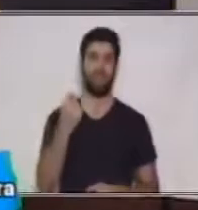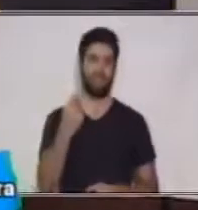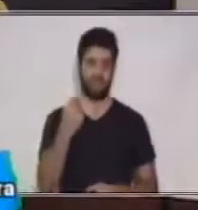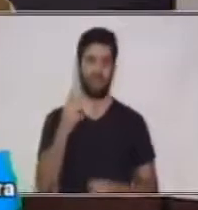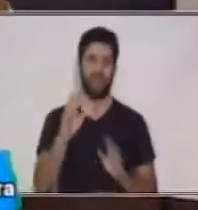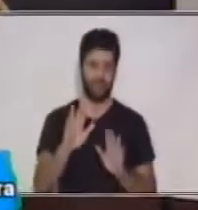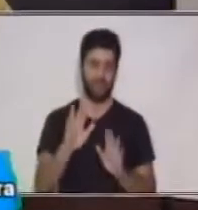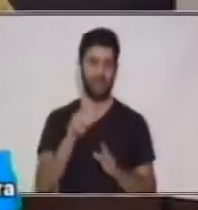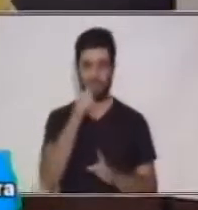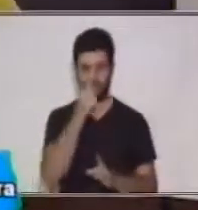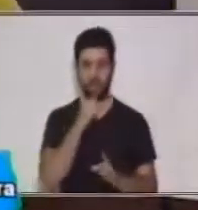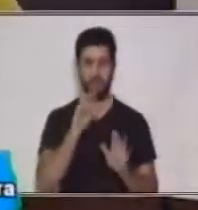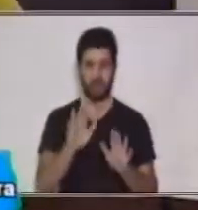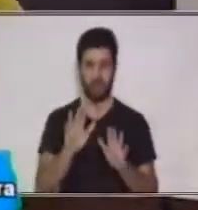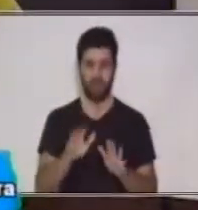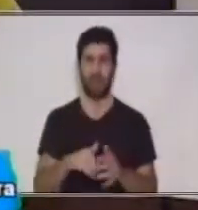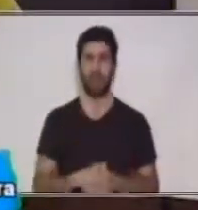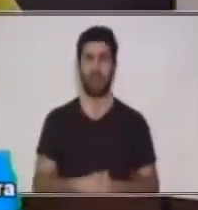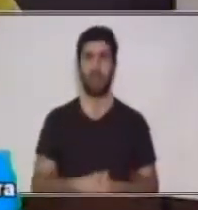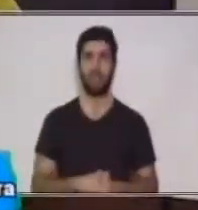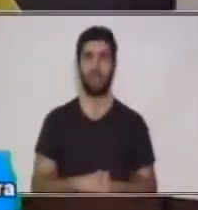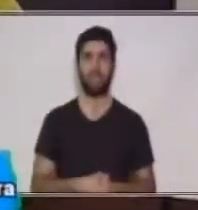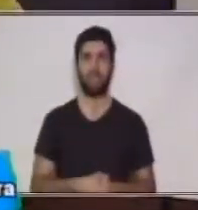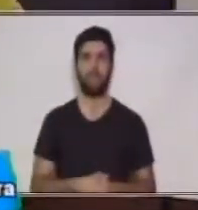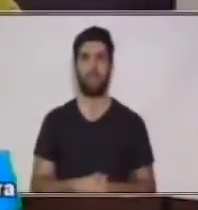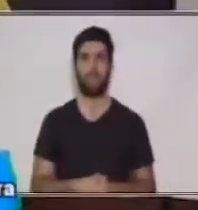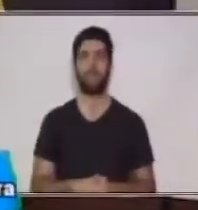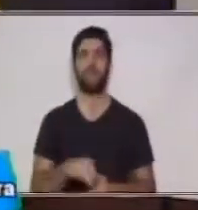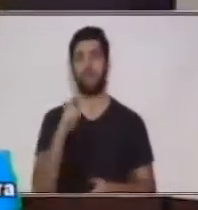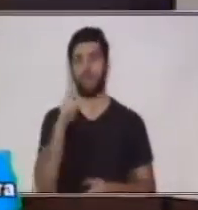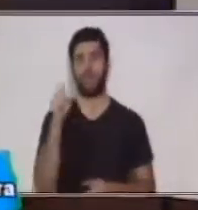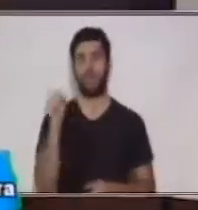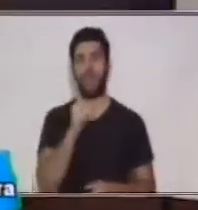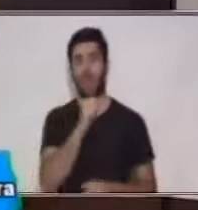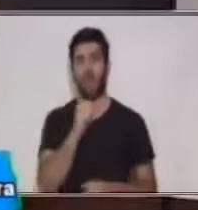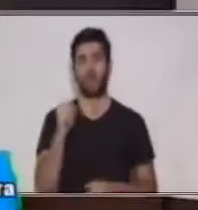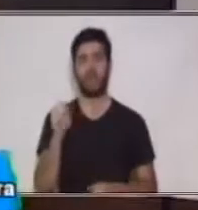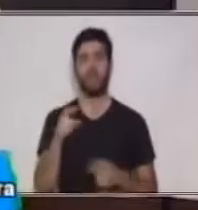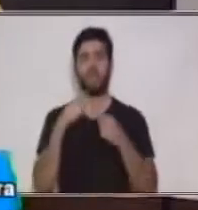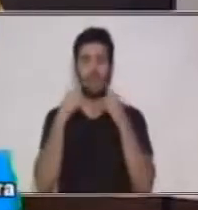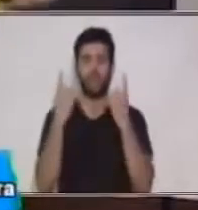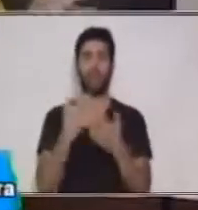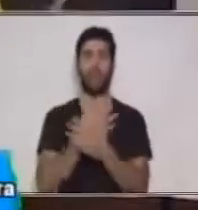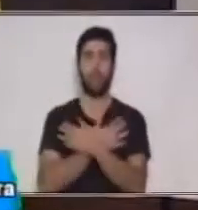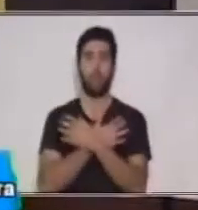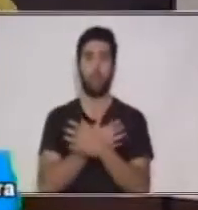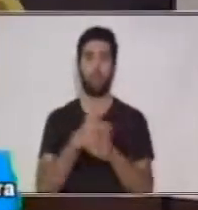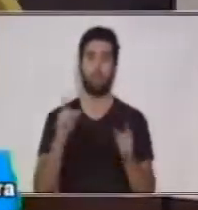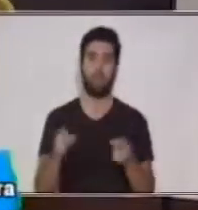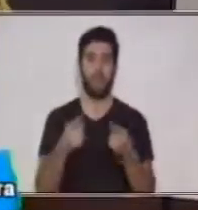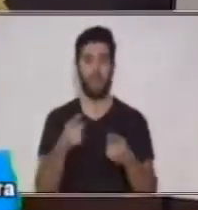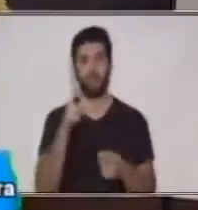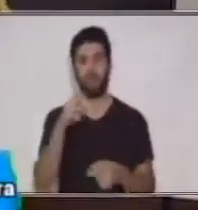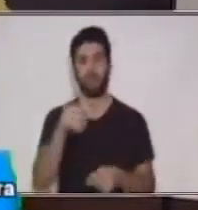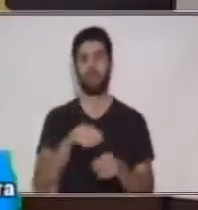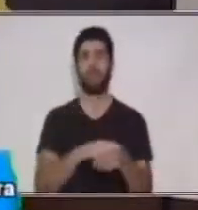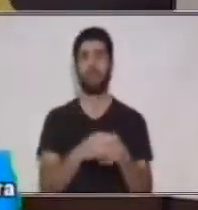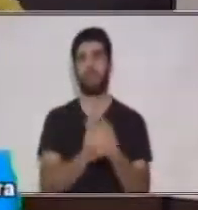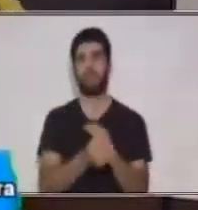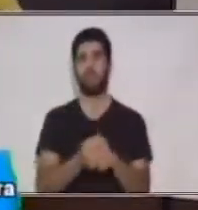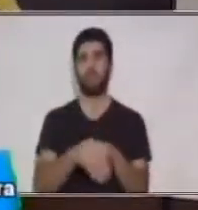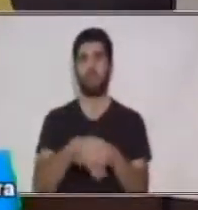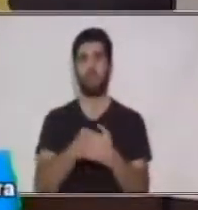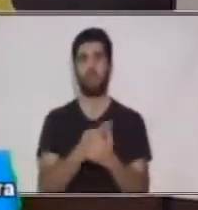muy grande. Puedes lavarte las manos y una técnica sería cantando el Happy Birthday. Ve a la pila, al baño donde